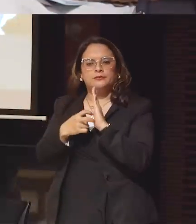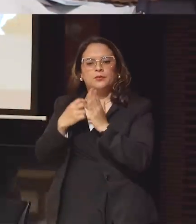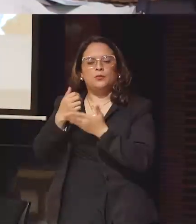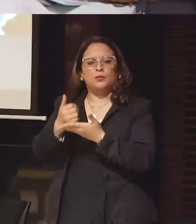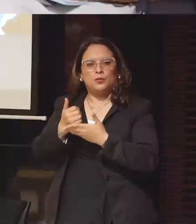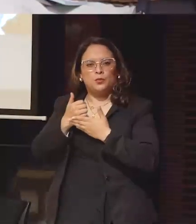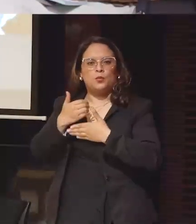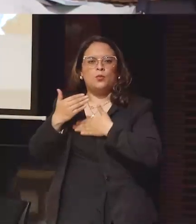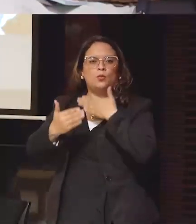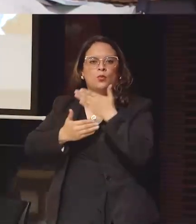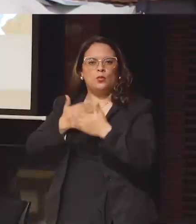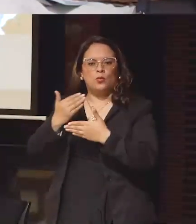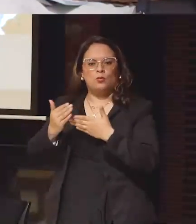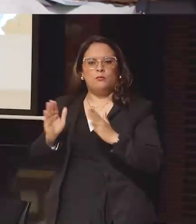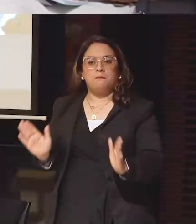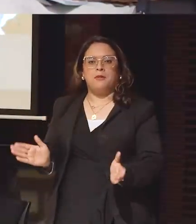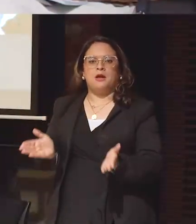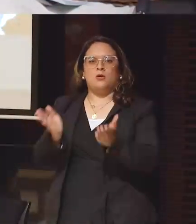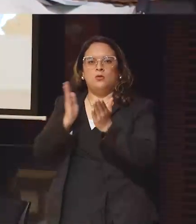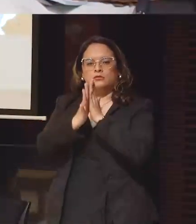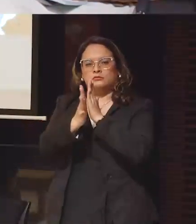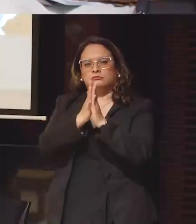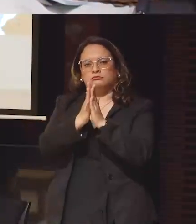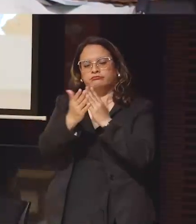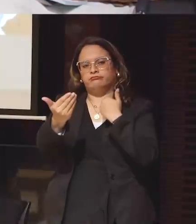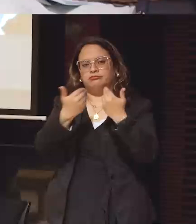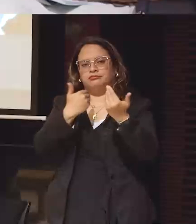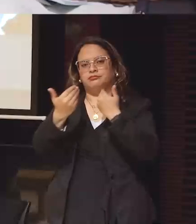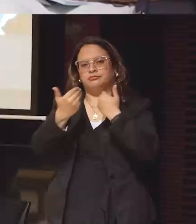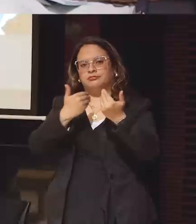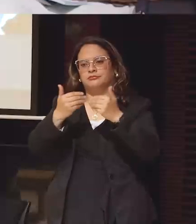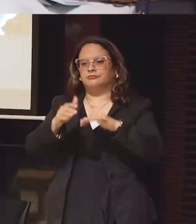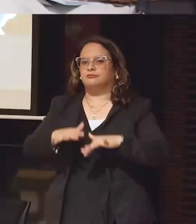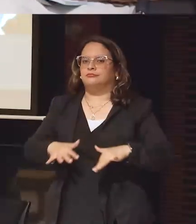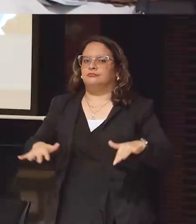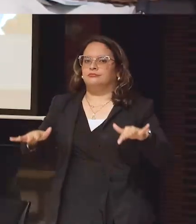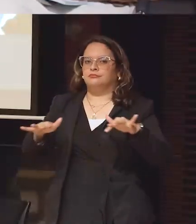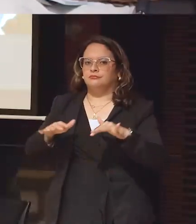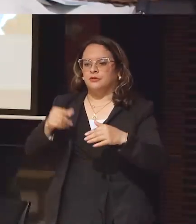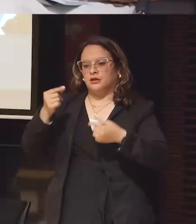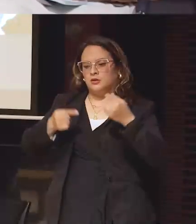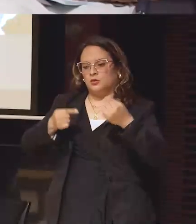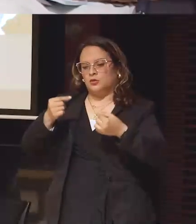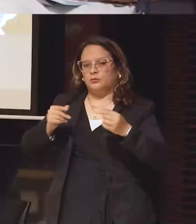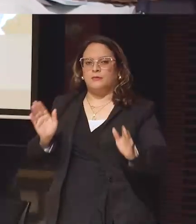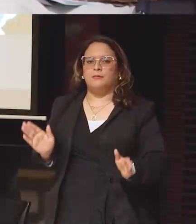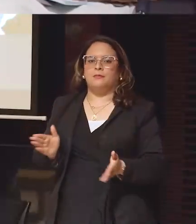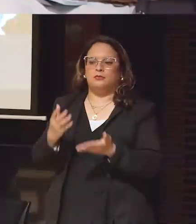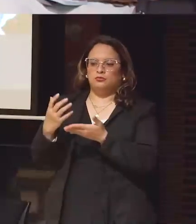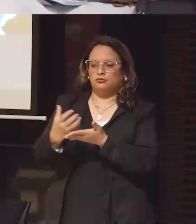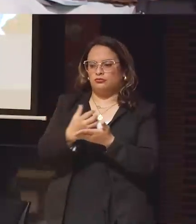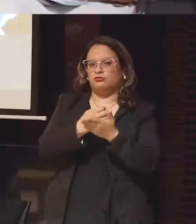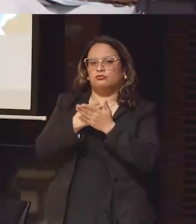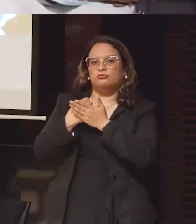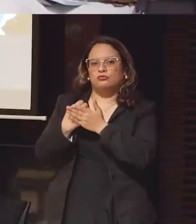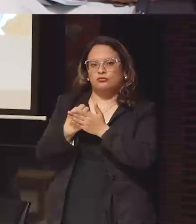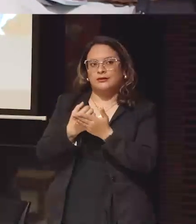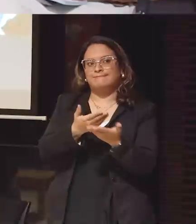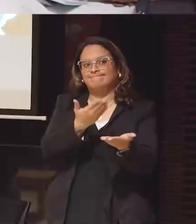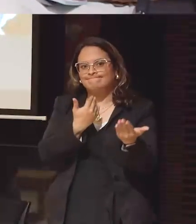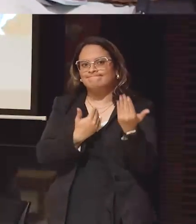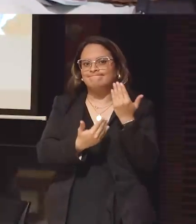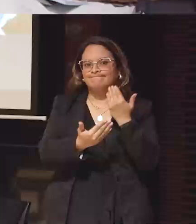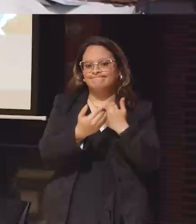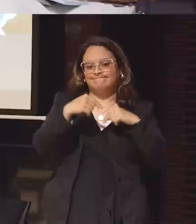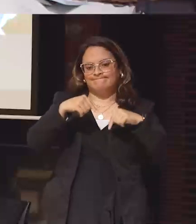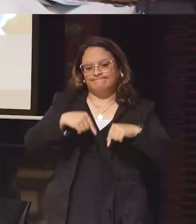reactivación del centro, de sus espacios, de sus entornos y por ende de las economías. Volver a traer gente al centro a disfrutar de